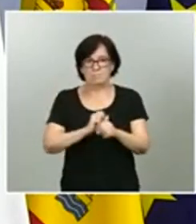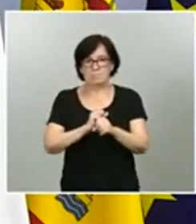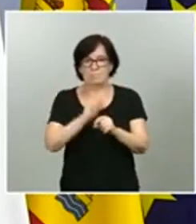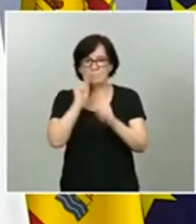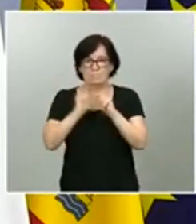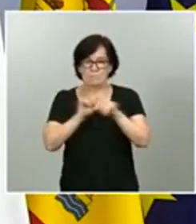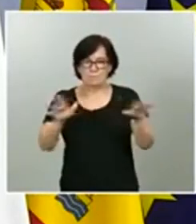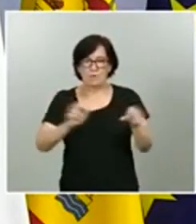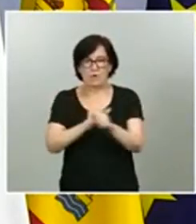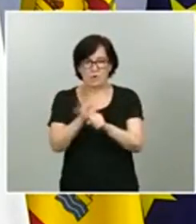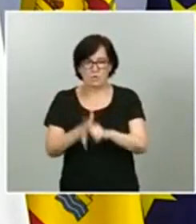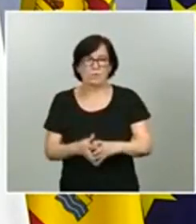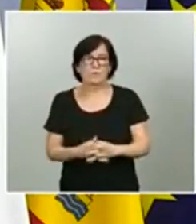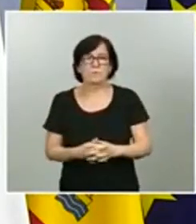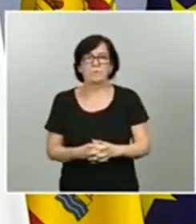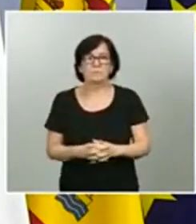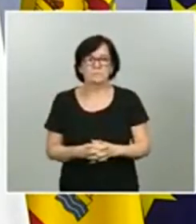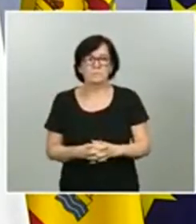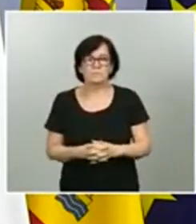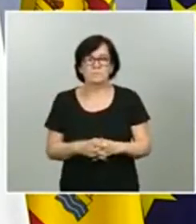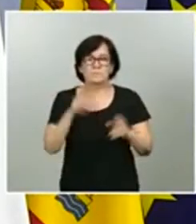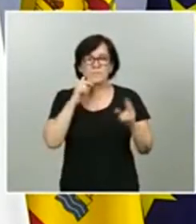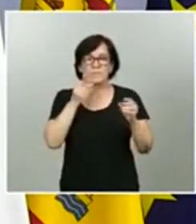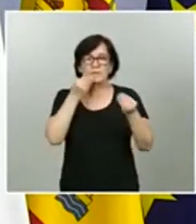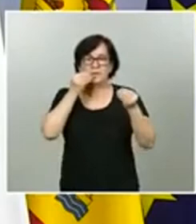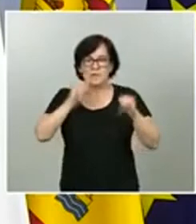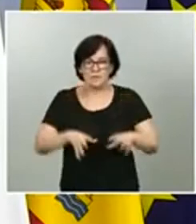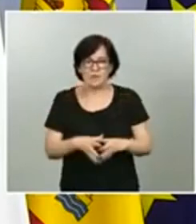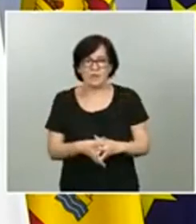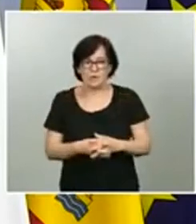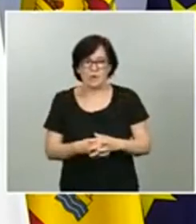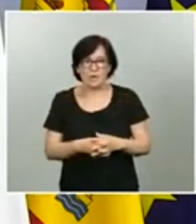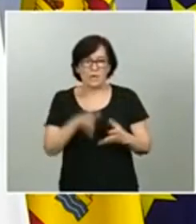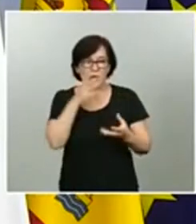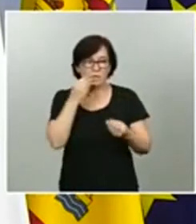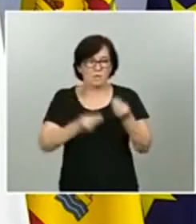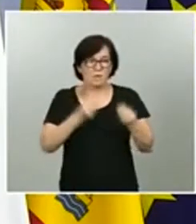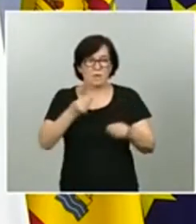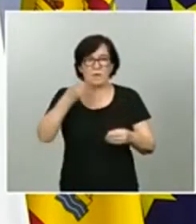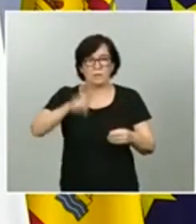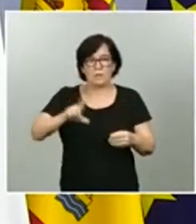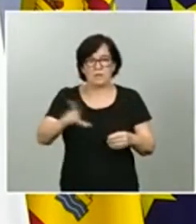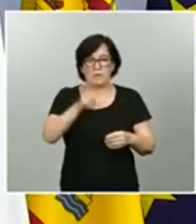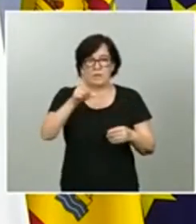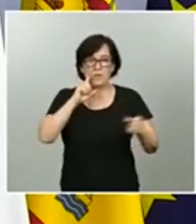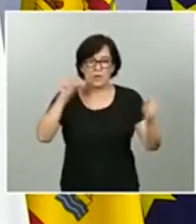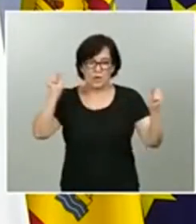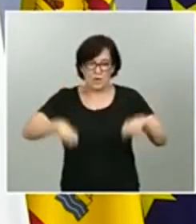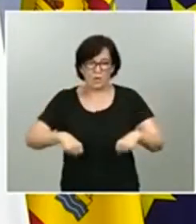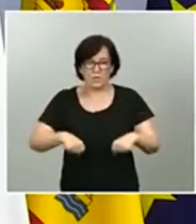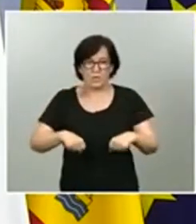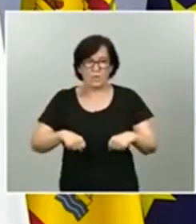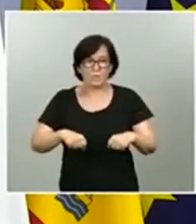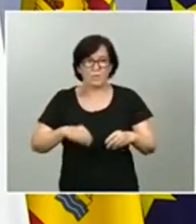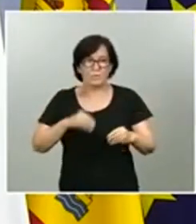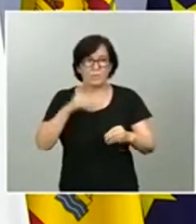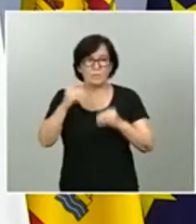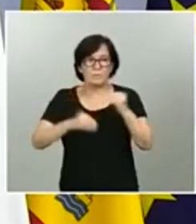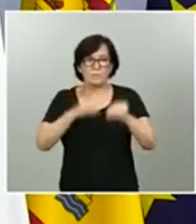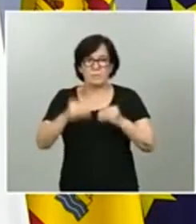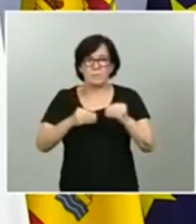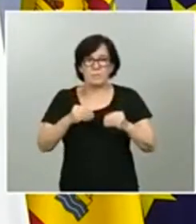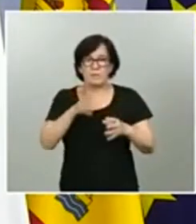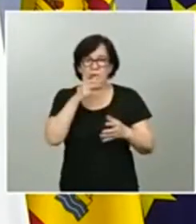COVID-19. En términos históricos, probablemente este mes de julio, si llegamos a un acuerdo, vamos a estar ante un hito